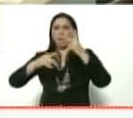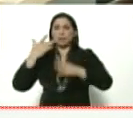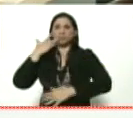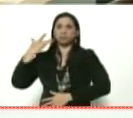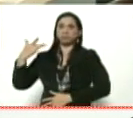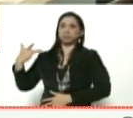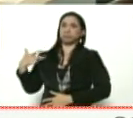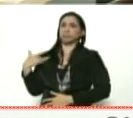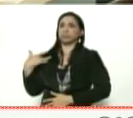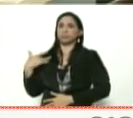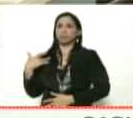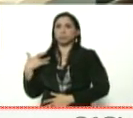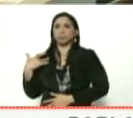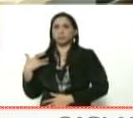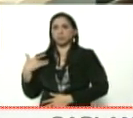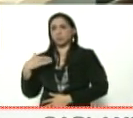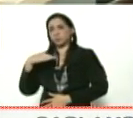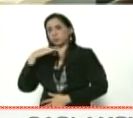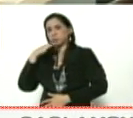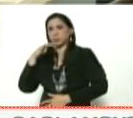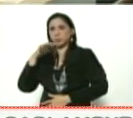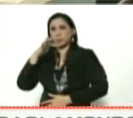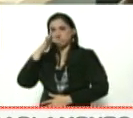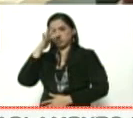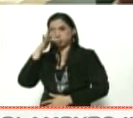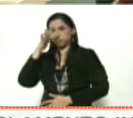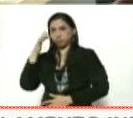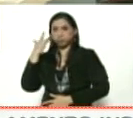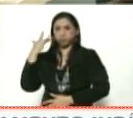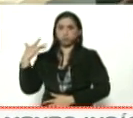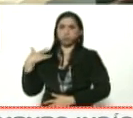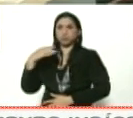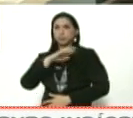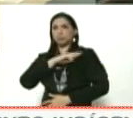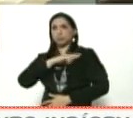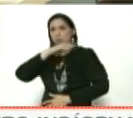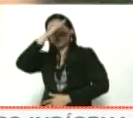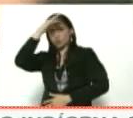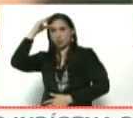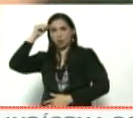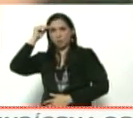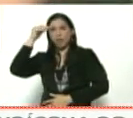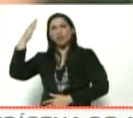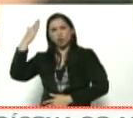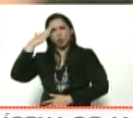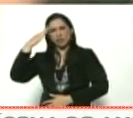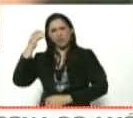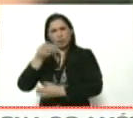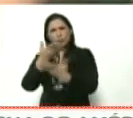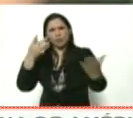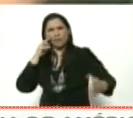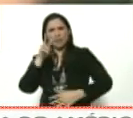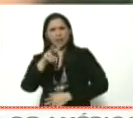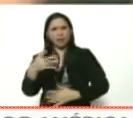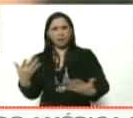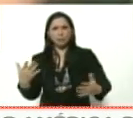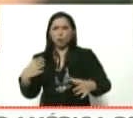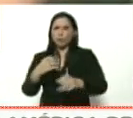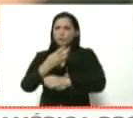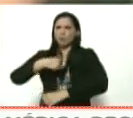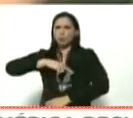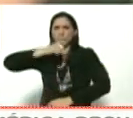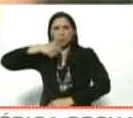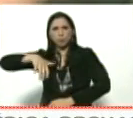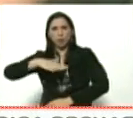arrogancia, la prepotencia y la supremacía racista de Donald Trump. Lo sabrán, ustedes lo verán. Confiamos en nuestro